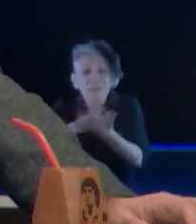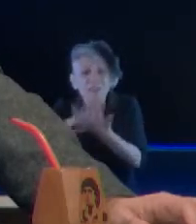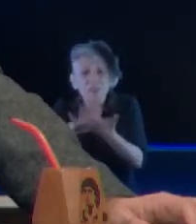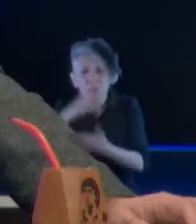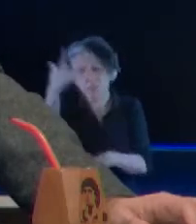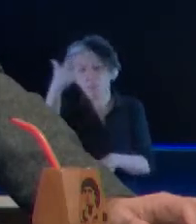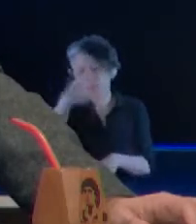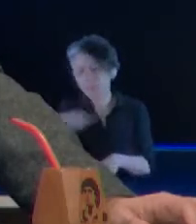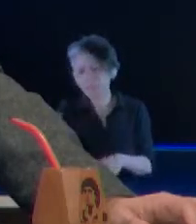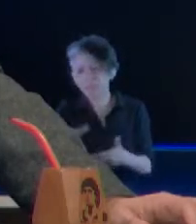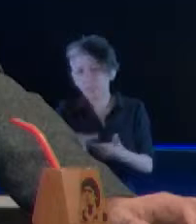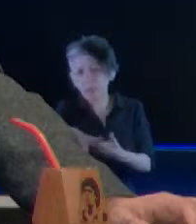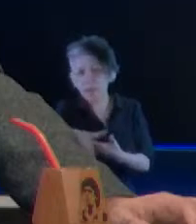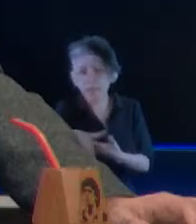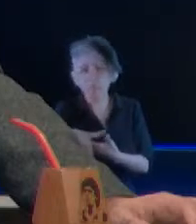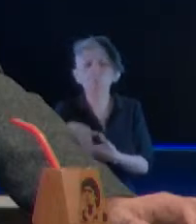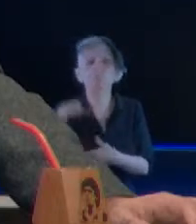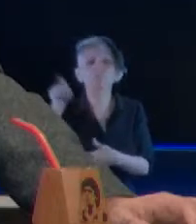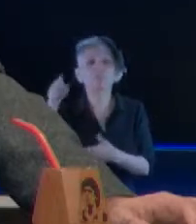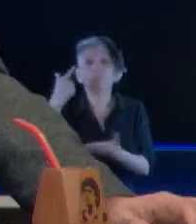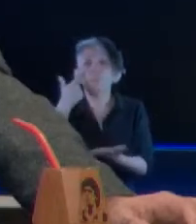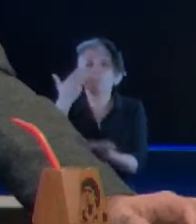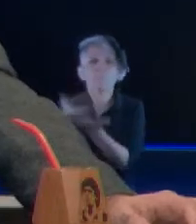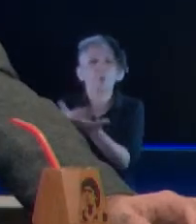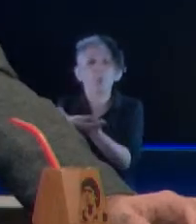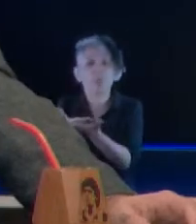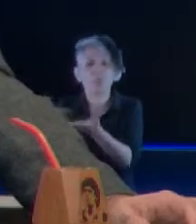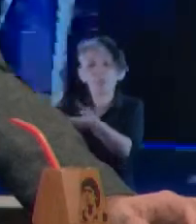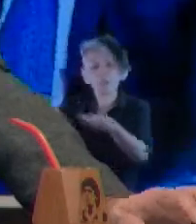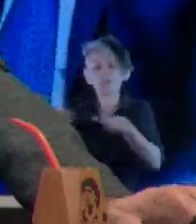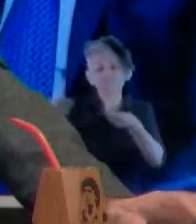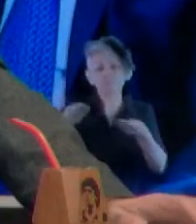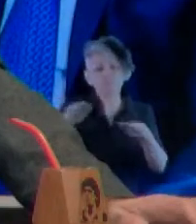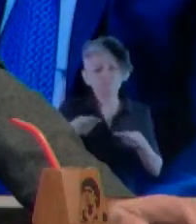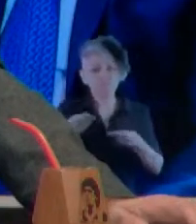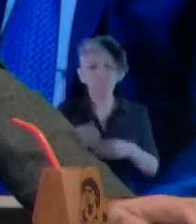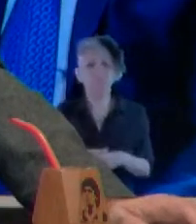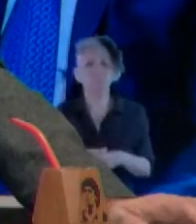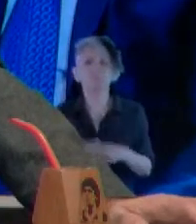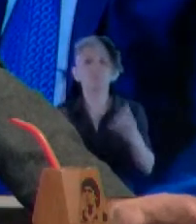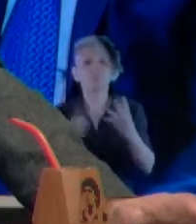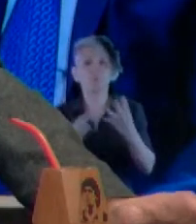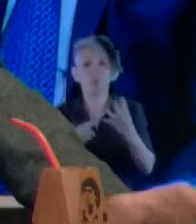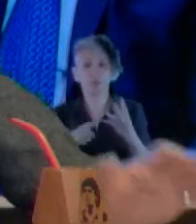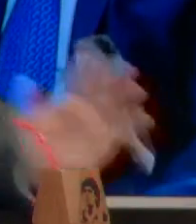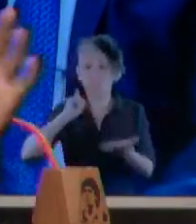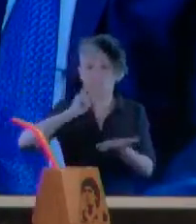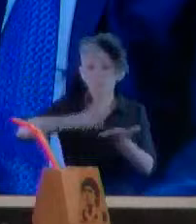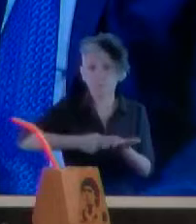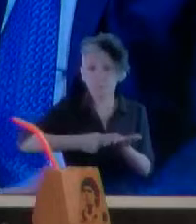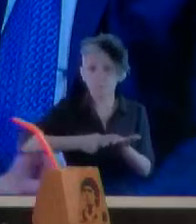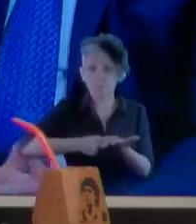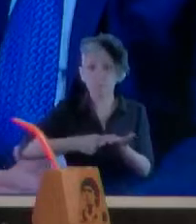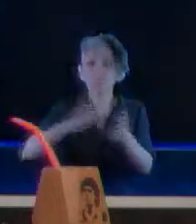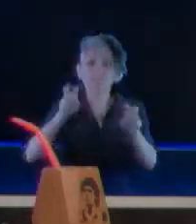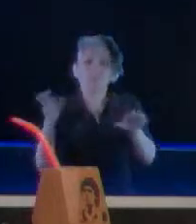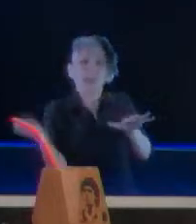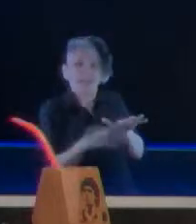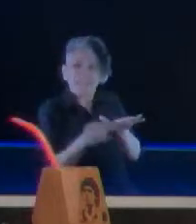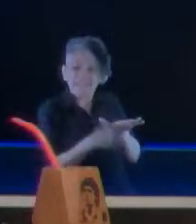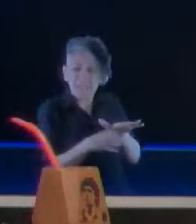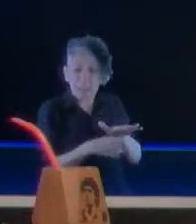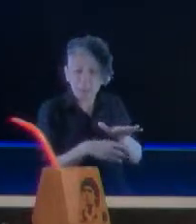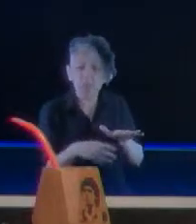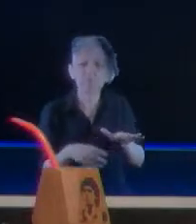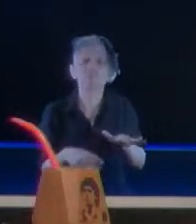años. A ver, primero si puede... Y hasta donde pueda, digamos, con lo poquito que se sabe,